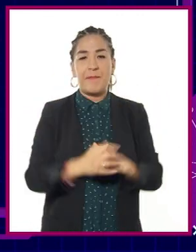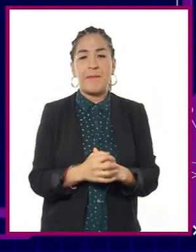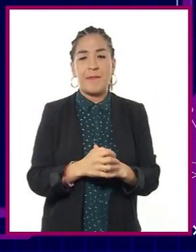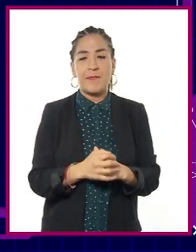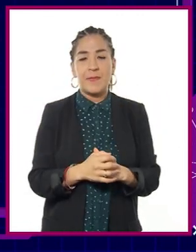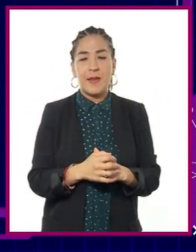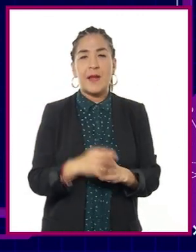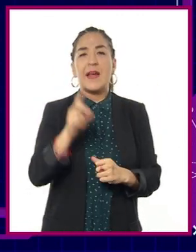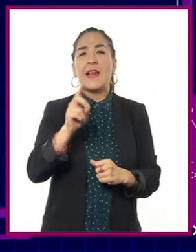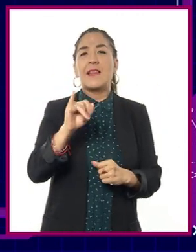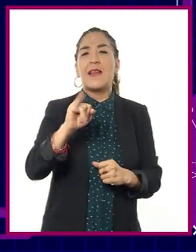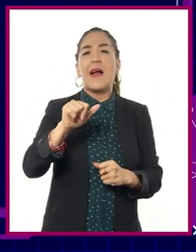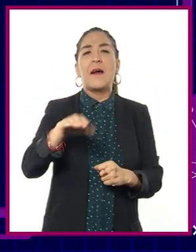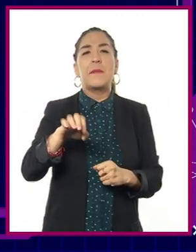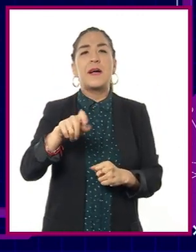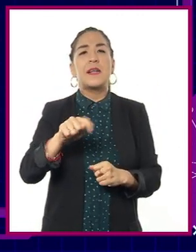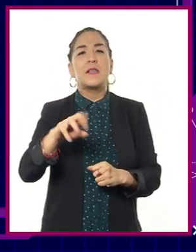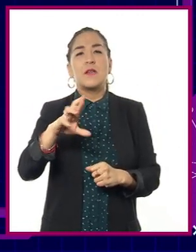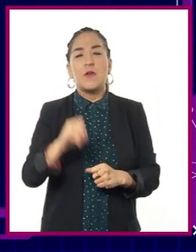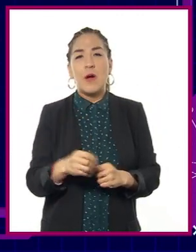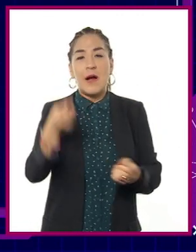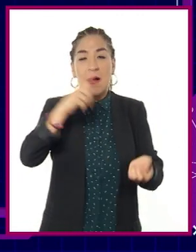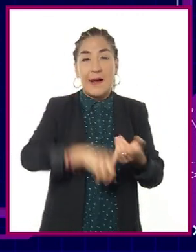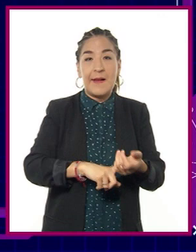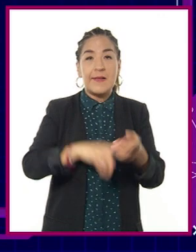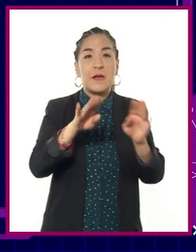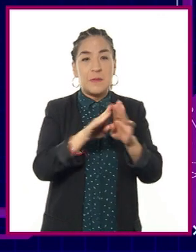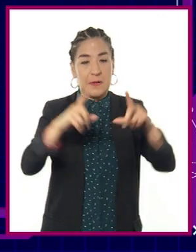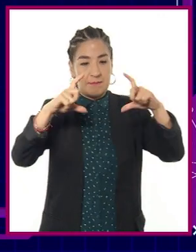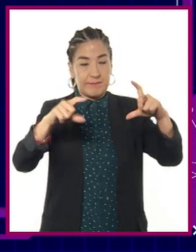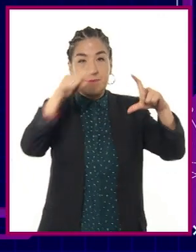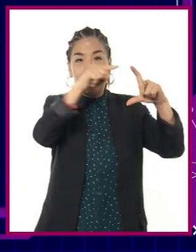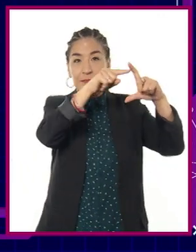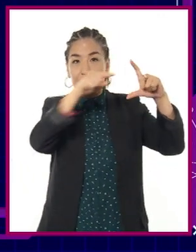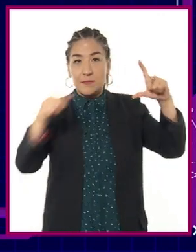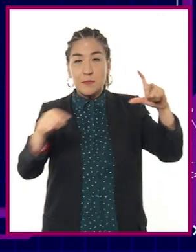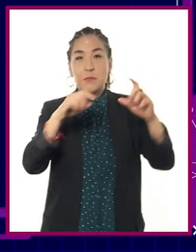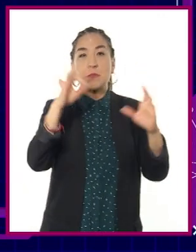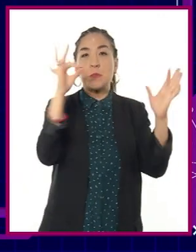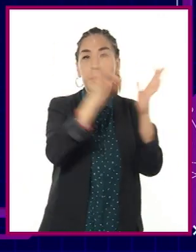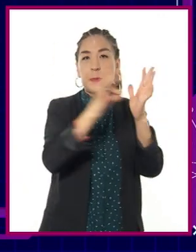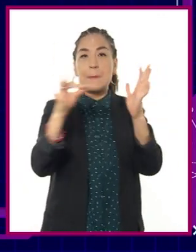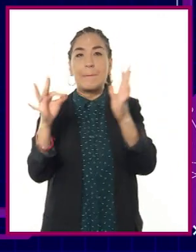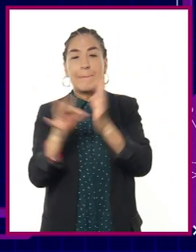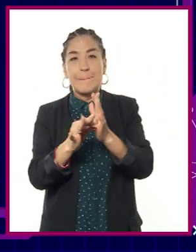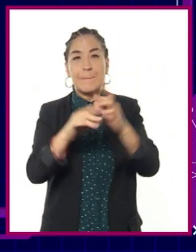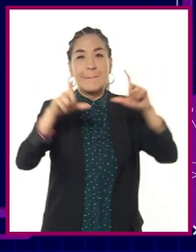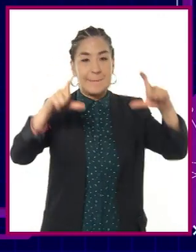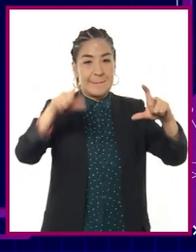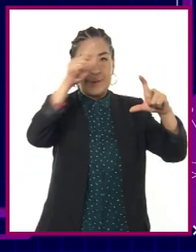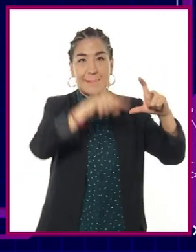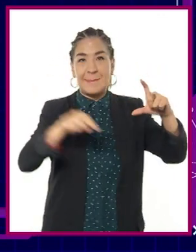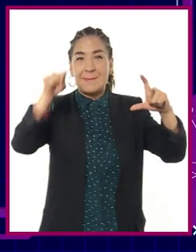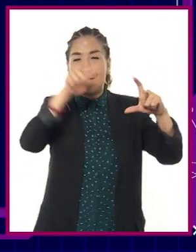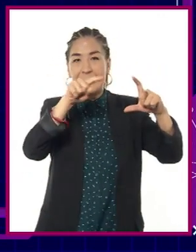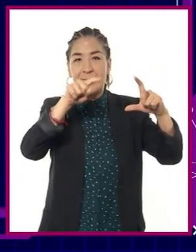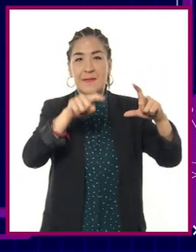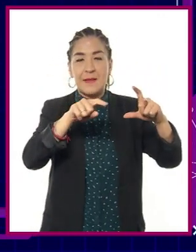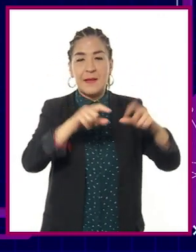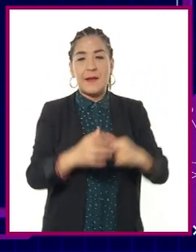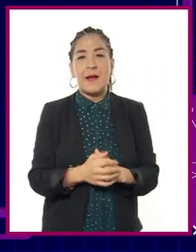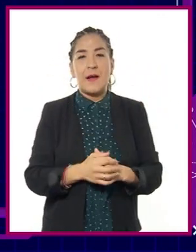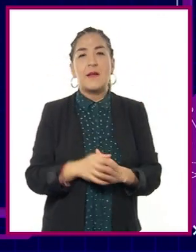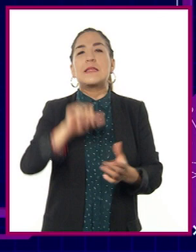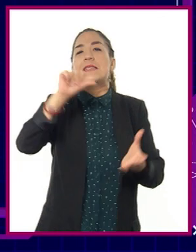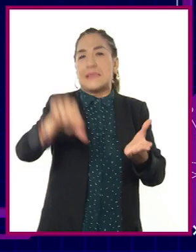El diámetro es el segmento de recta que une 2 puntos de la circunferencia y pasa